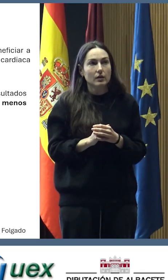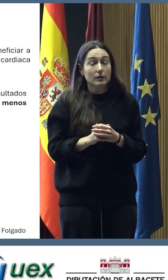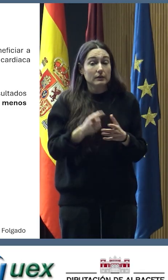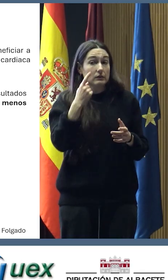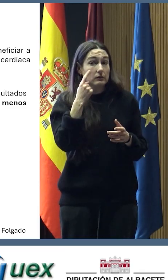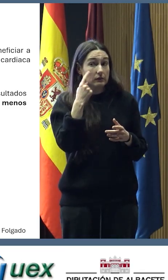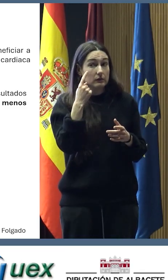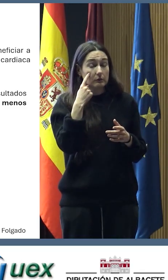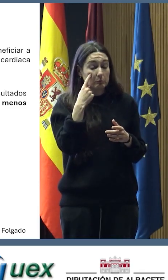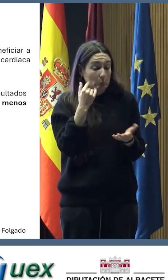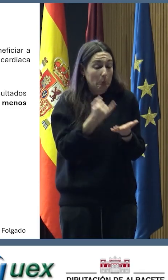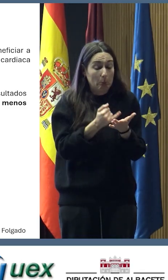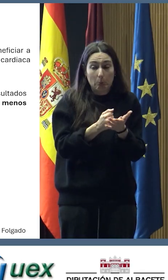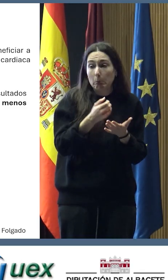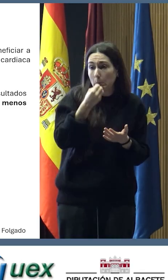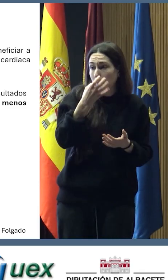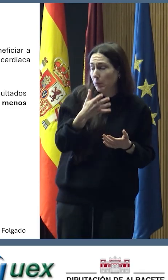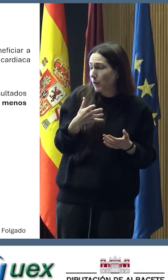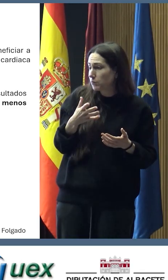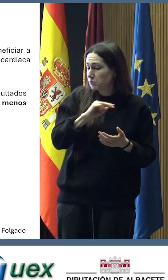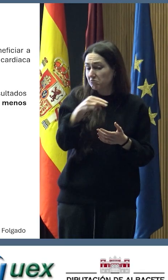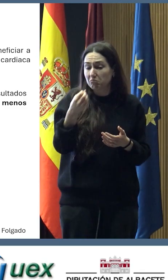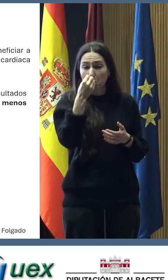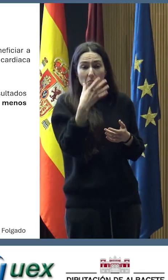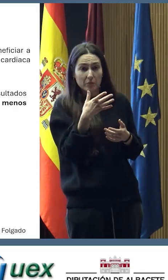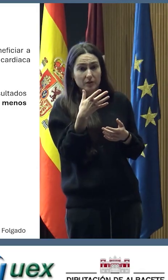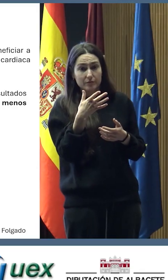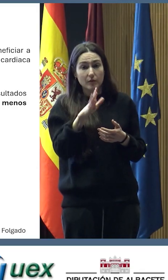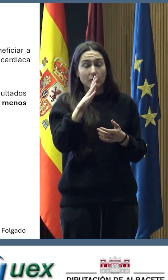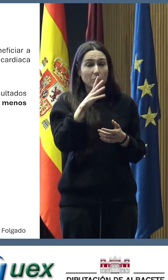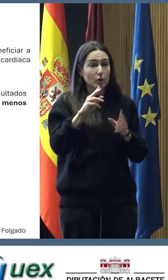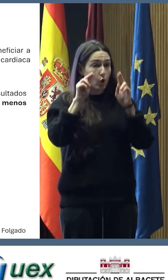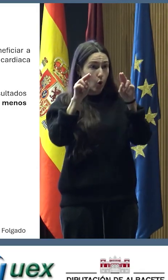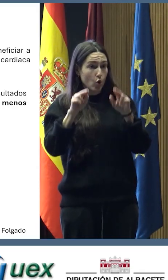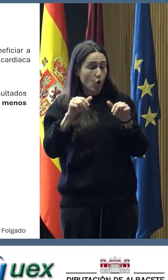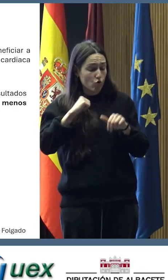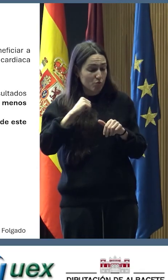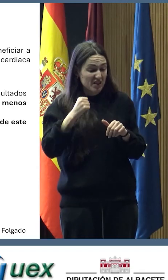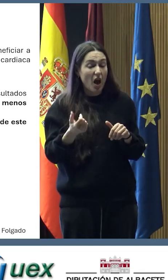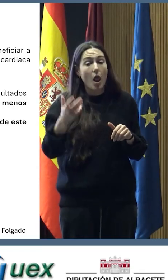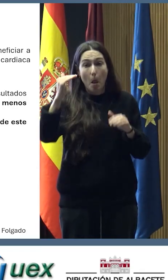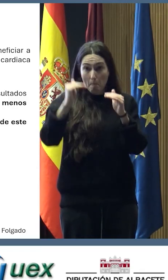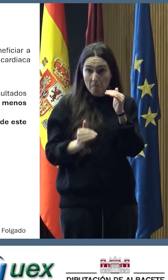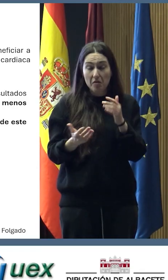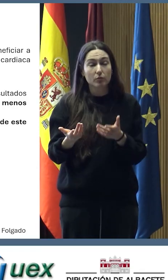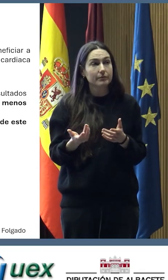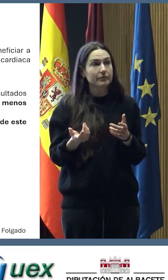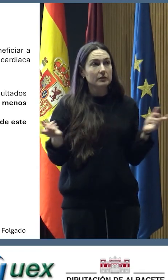vieron que funcionaba bien, porque había menos frecuencia de hospitalización, pues se